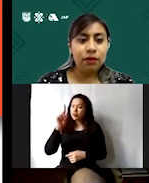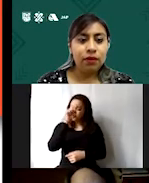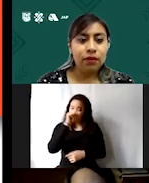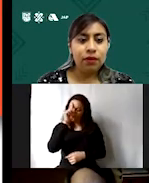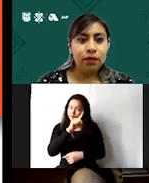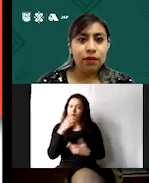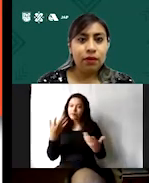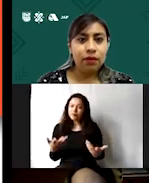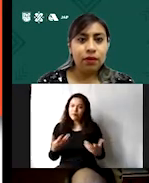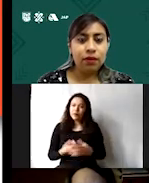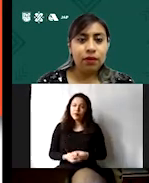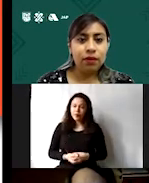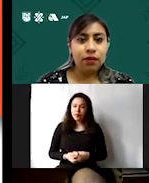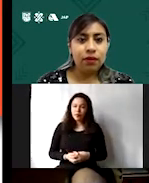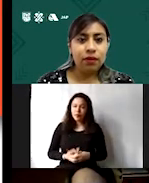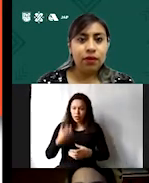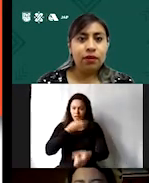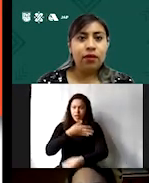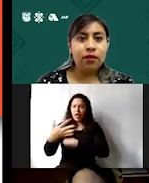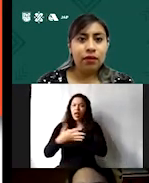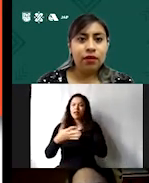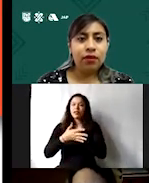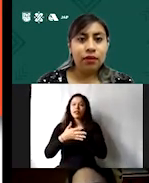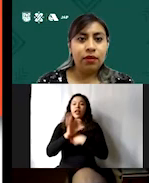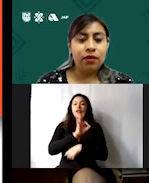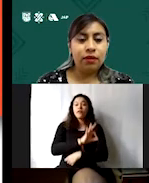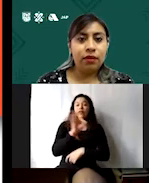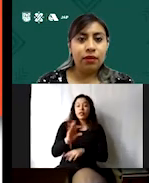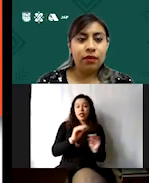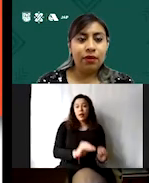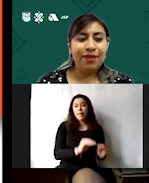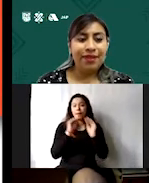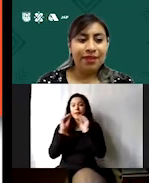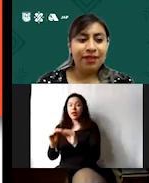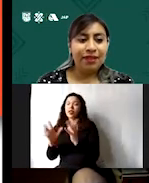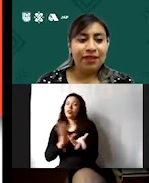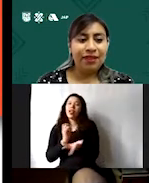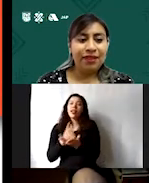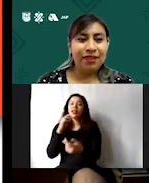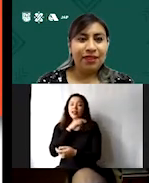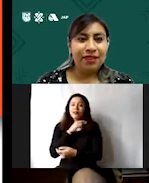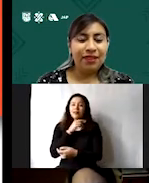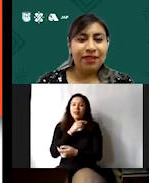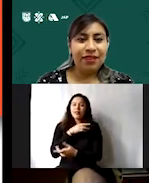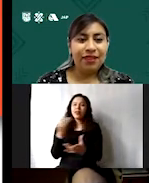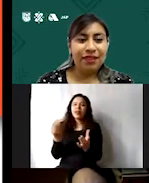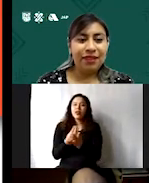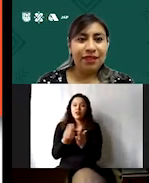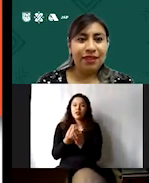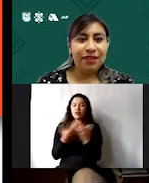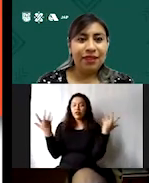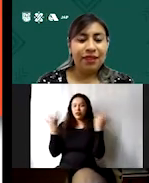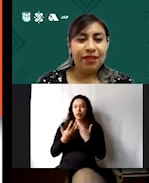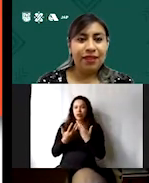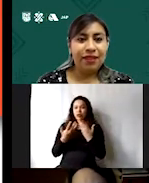sí, como que nos avisaran que se va a cambiar y no a la hora de la hora en el mero curso enterarnos.